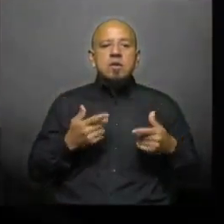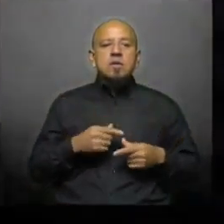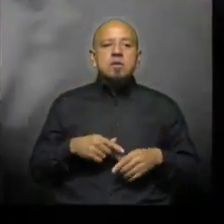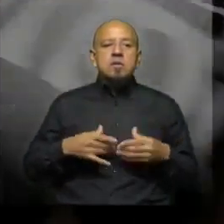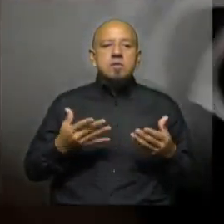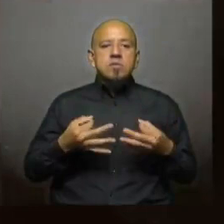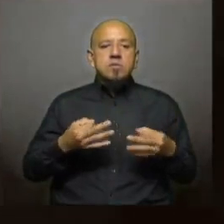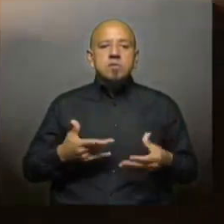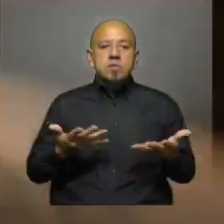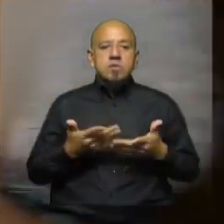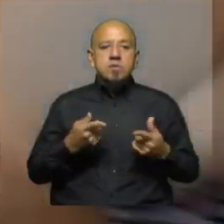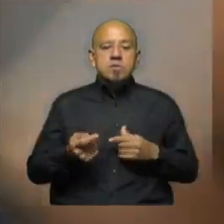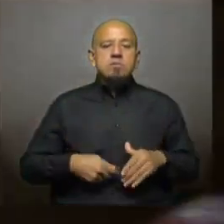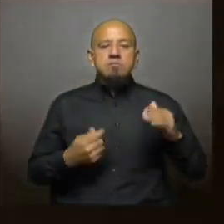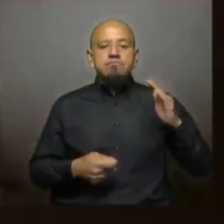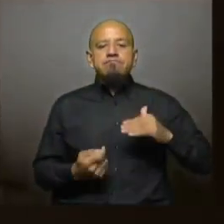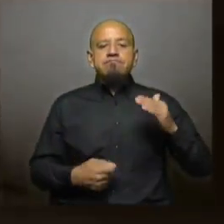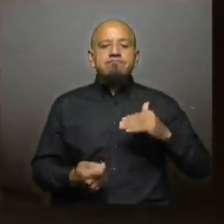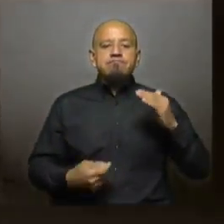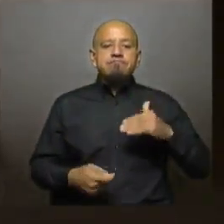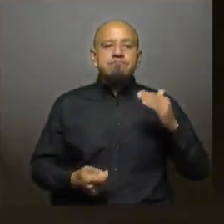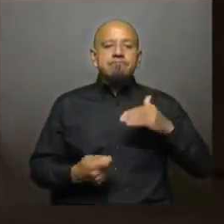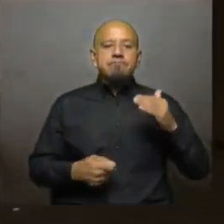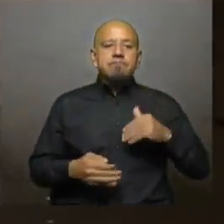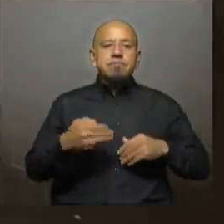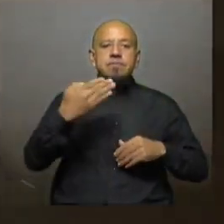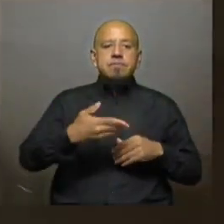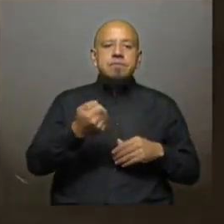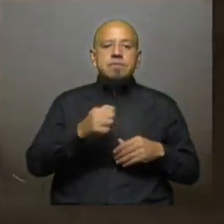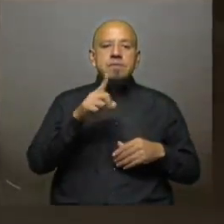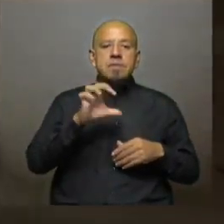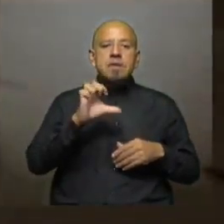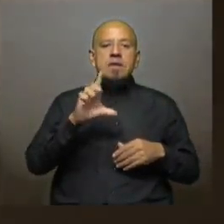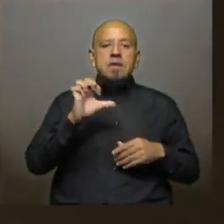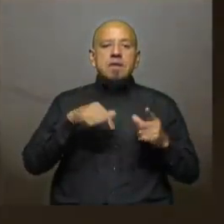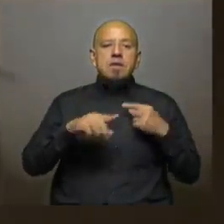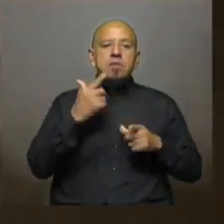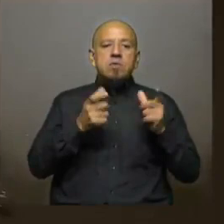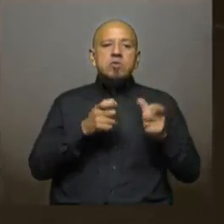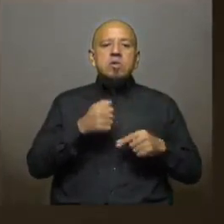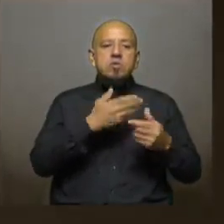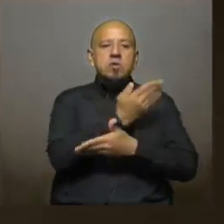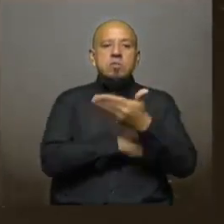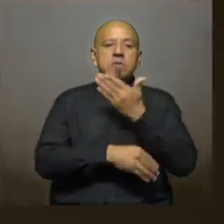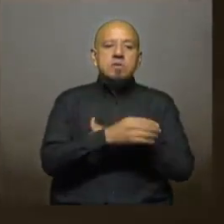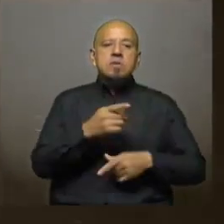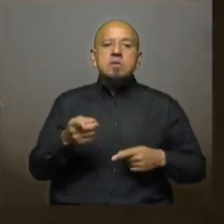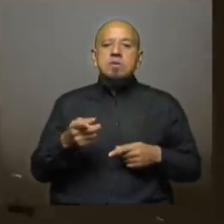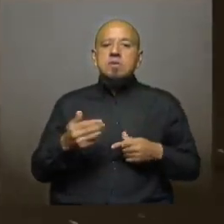ahora que estamos viendo pasar a esta comparsa, Valeré, de personas con discapacidad. Así que bueno, ha sido un